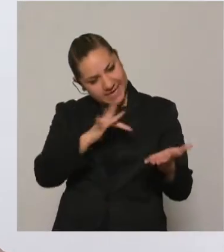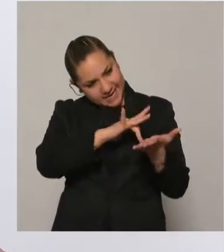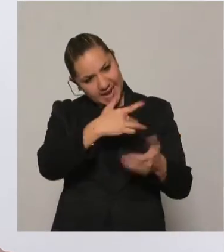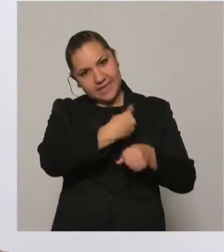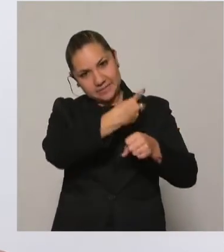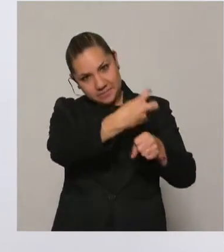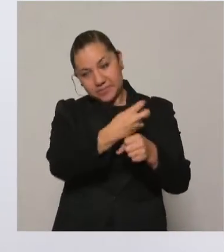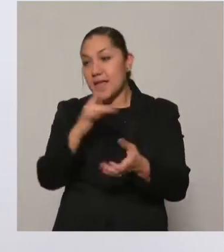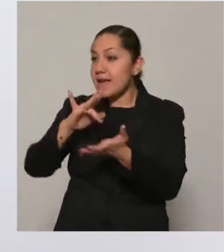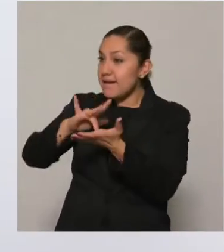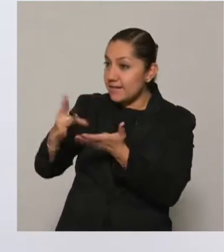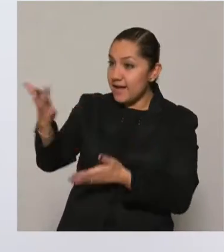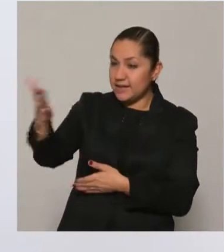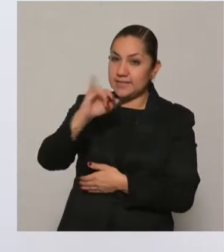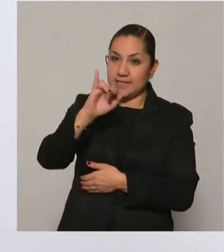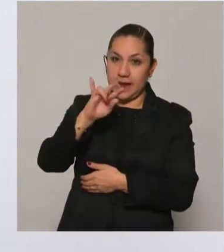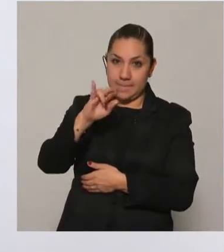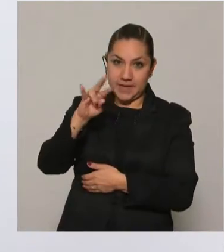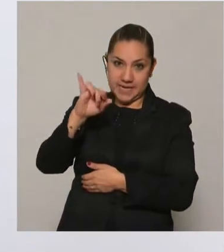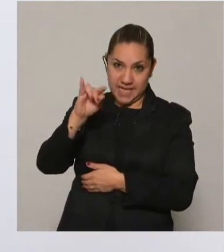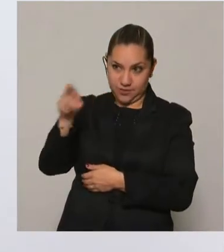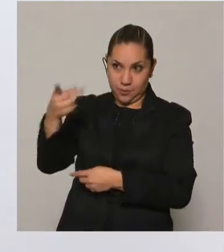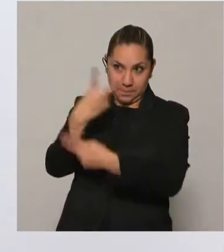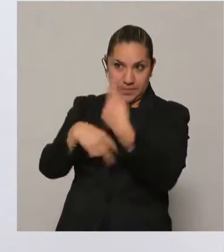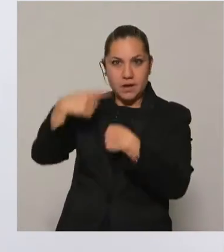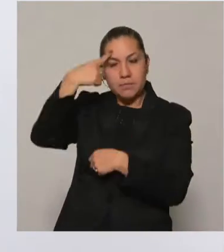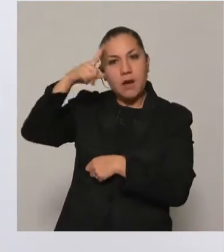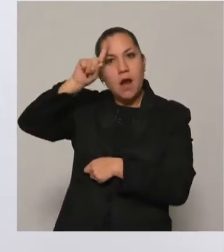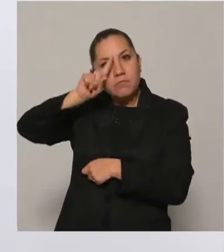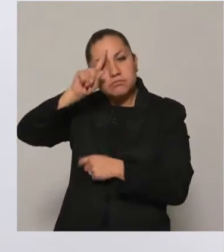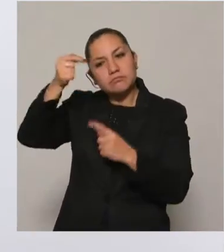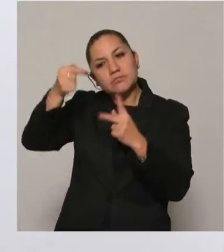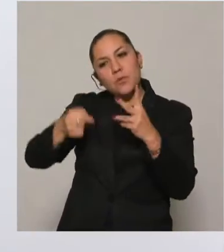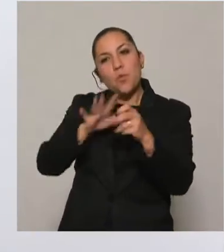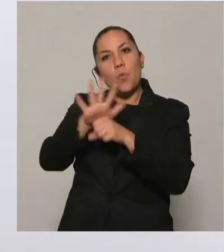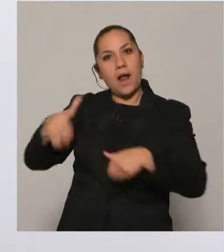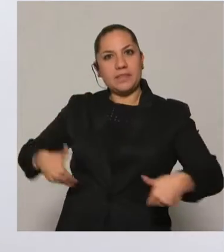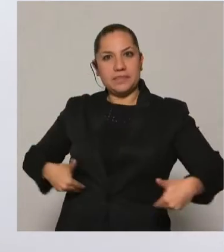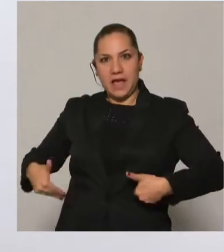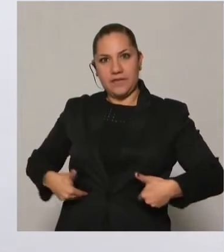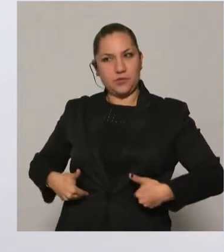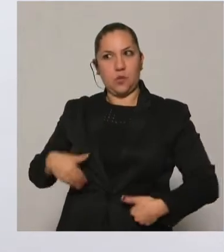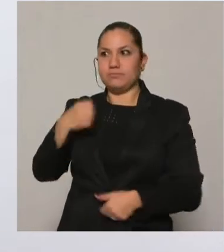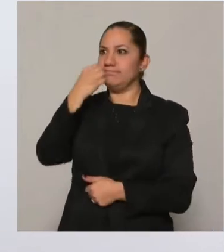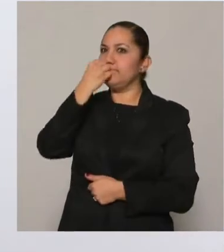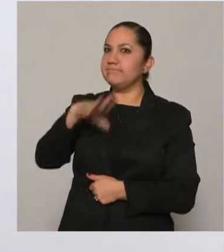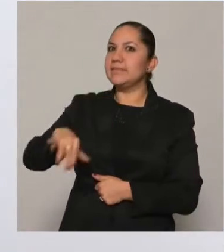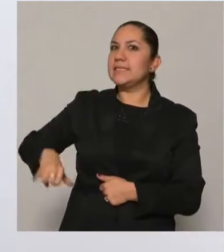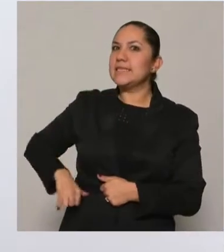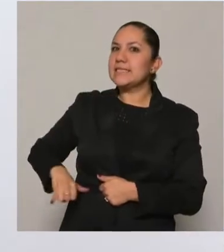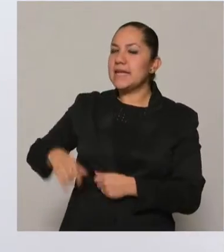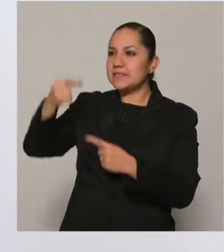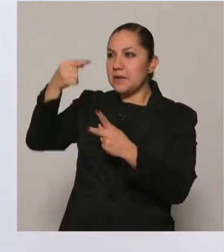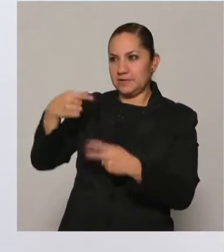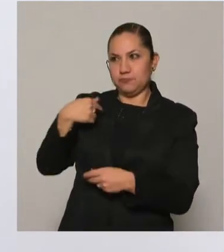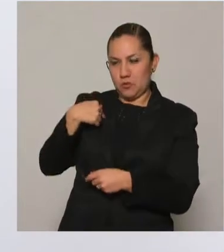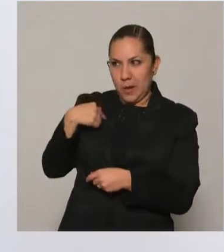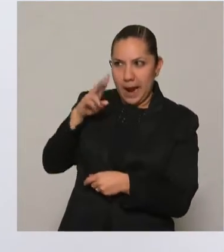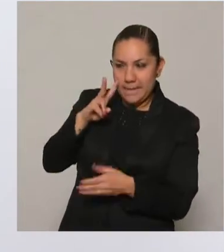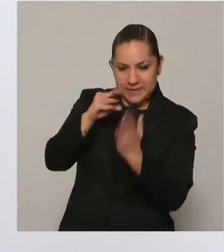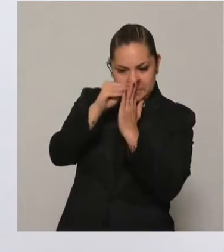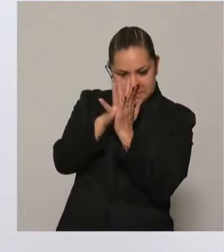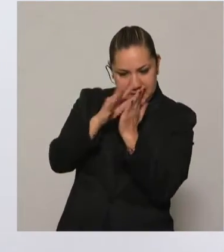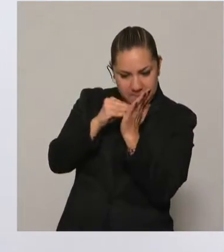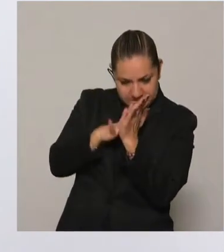él es dramaturgo y bueno, hoy nos trajo estas recomendaciones de teatro pues muy interesantes. Vamos a hacerle caso, ya las anotamos. Gracias. Y vamos a